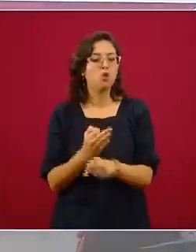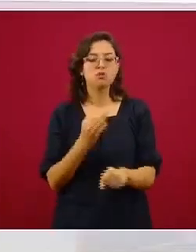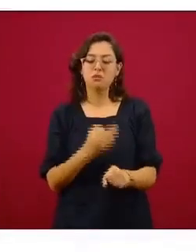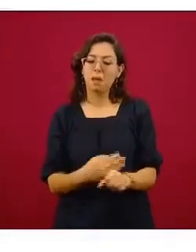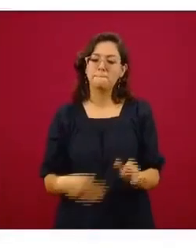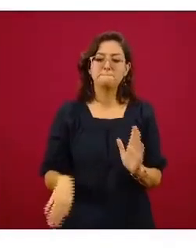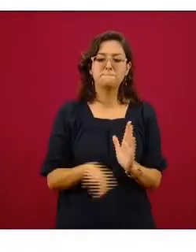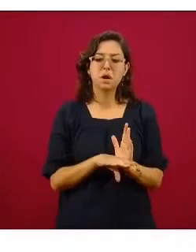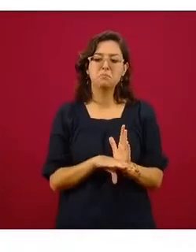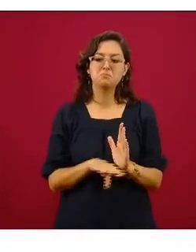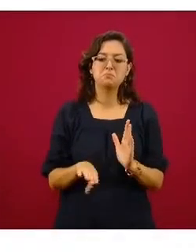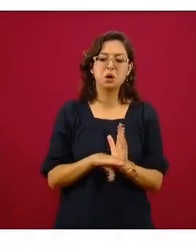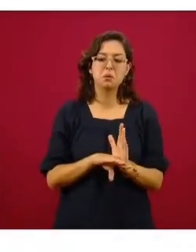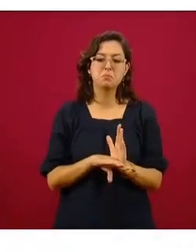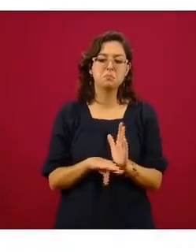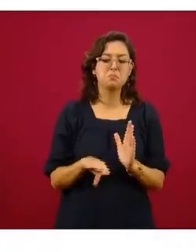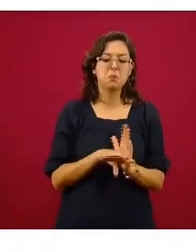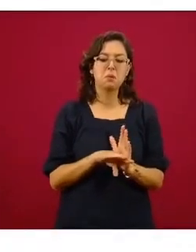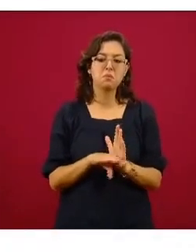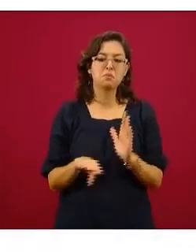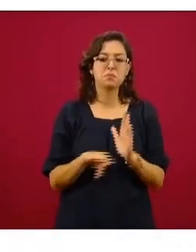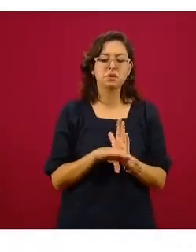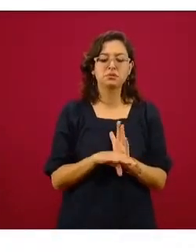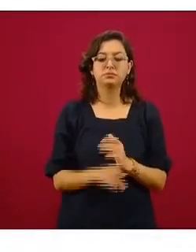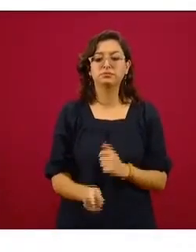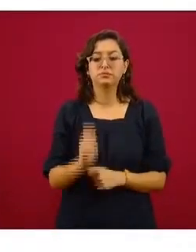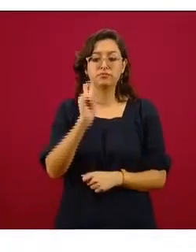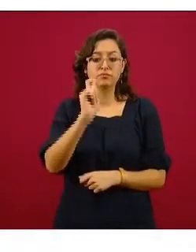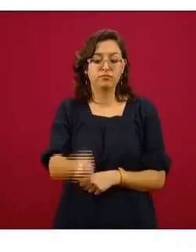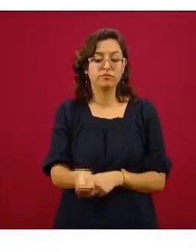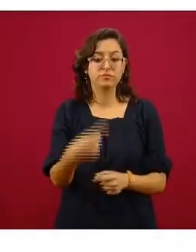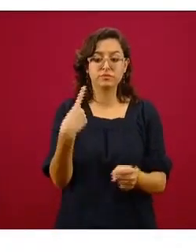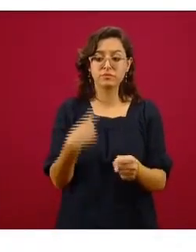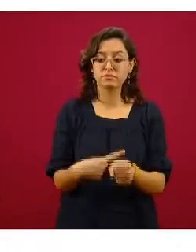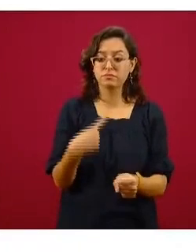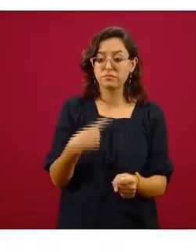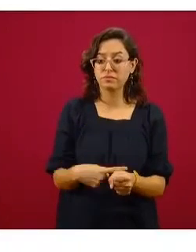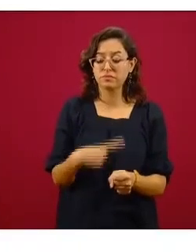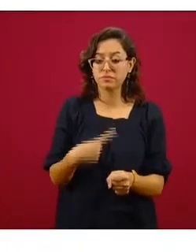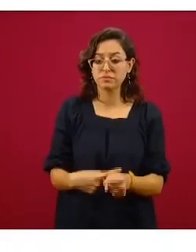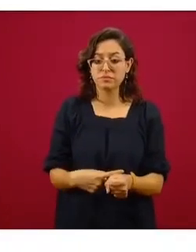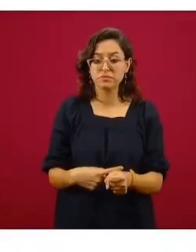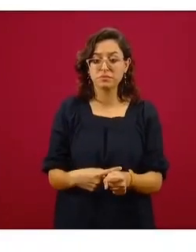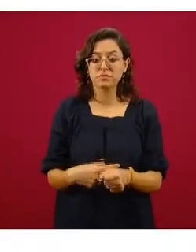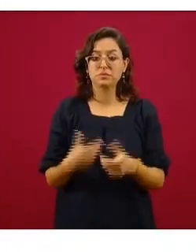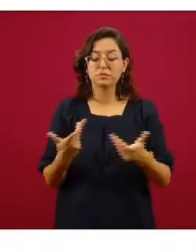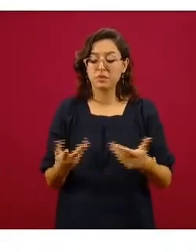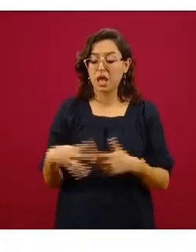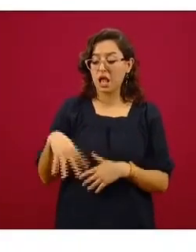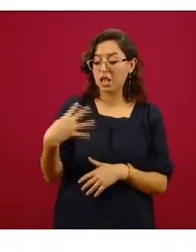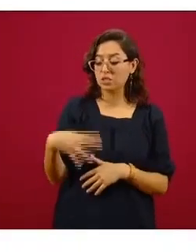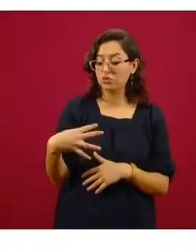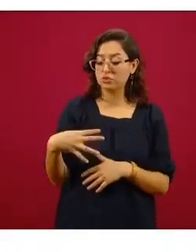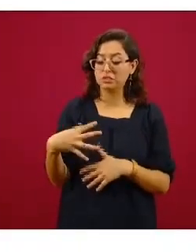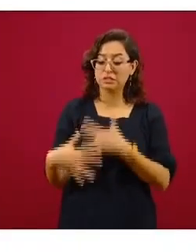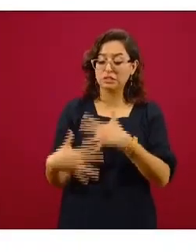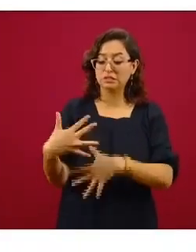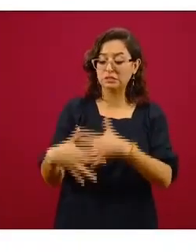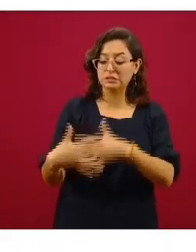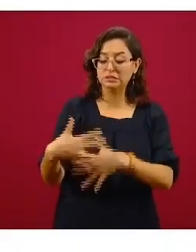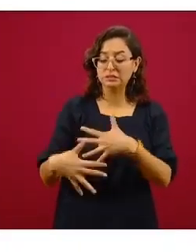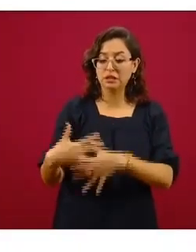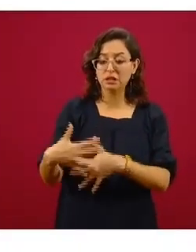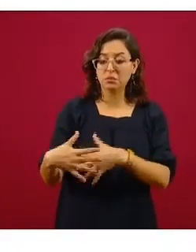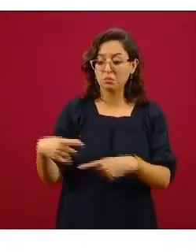estancar en un momento determinado, es decir, la cantidad de casos que salen después del día 14 al día 15 y por lo tanto